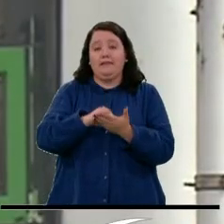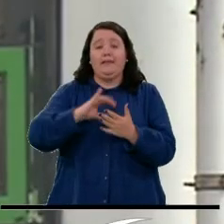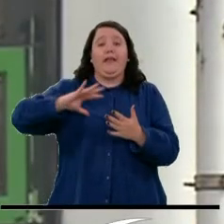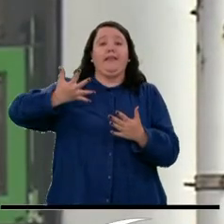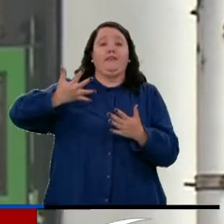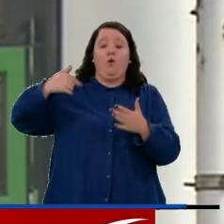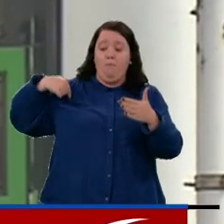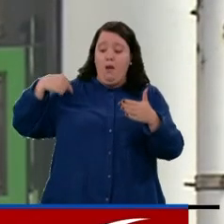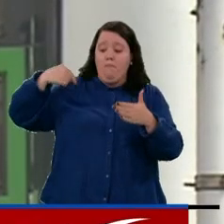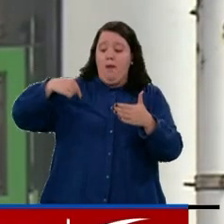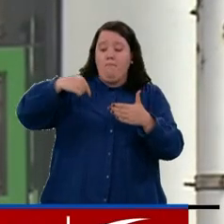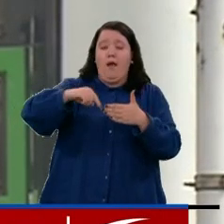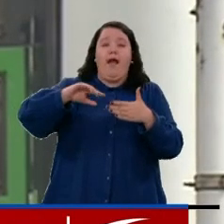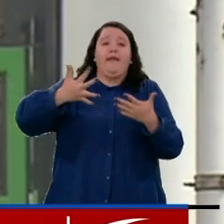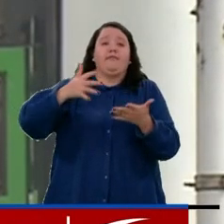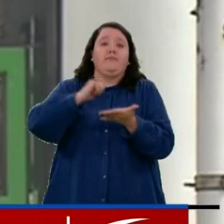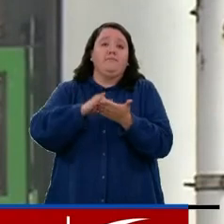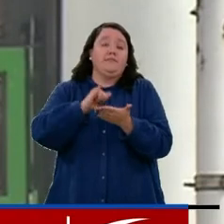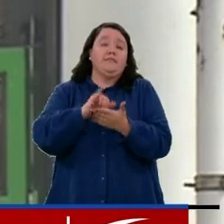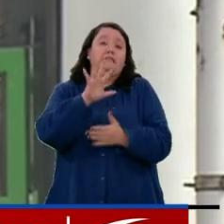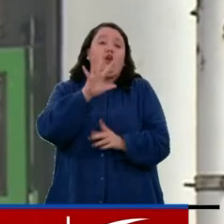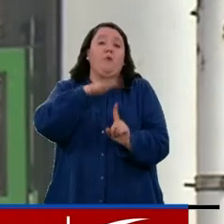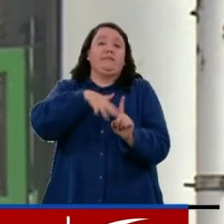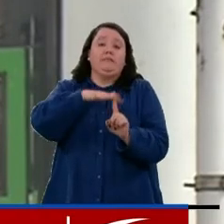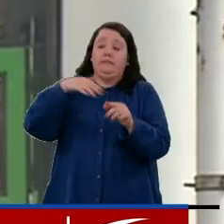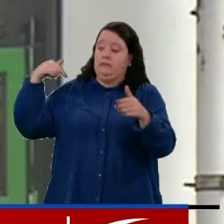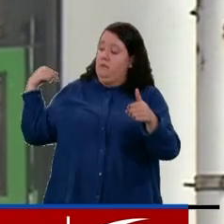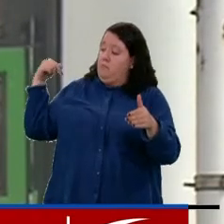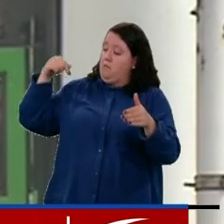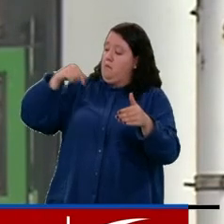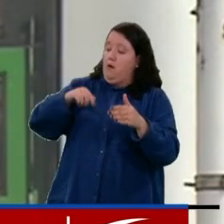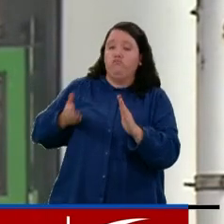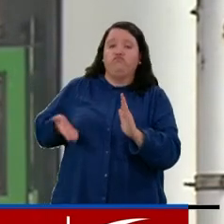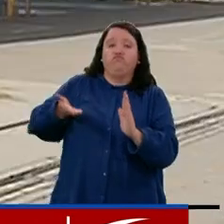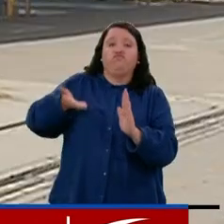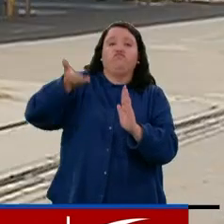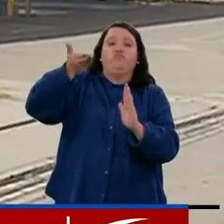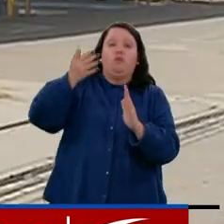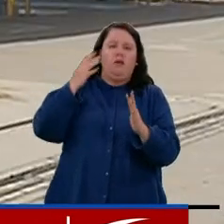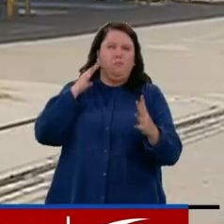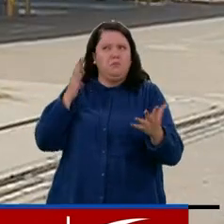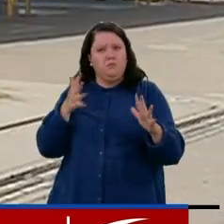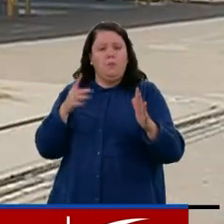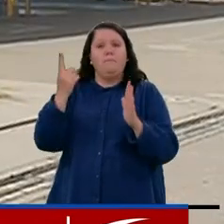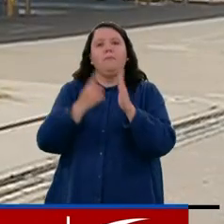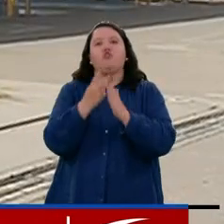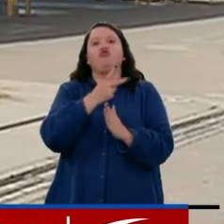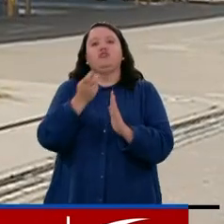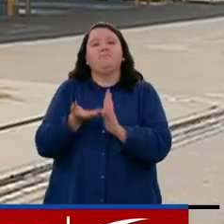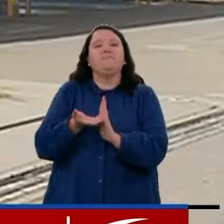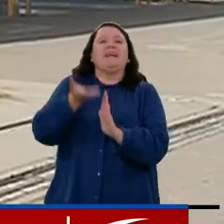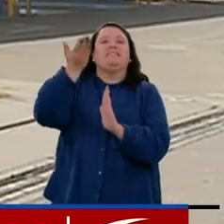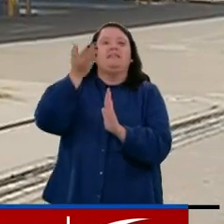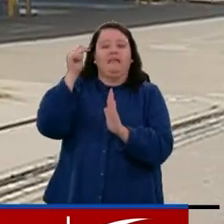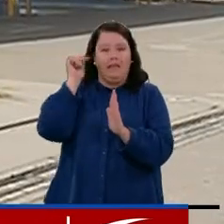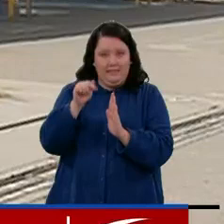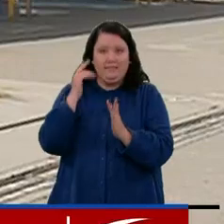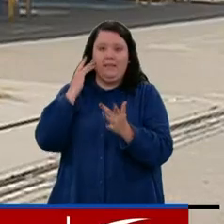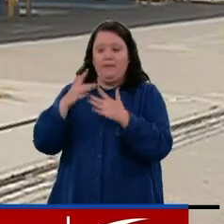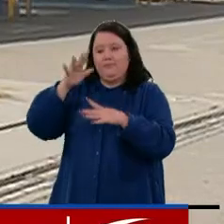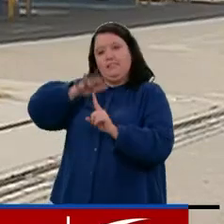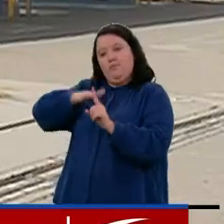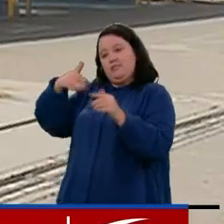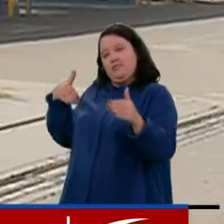aumento consecutivo que tiene el combustible en 5 meses. Es decir, ya suma un alza de más de 1.200 pesos en este periodo de